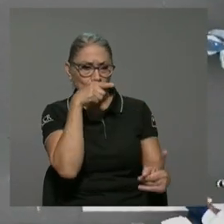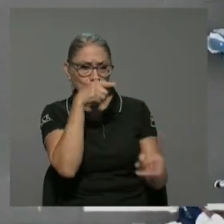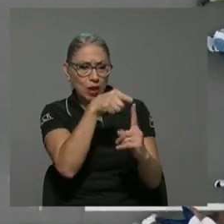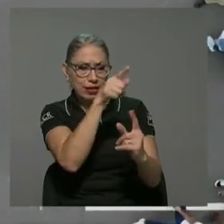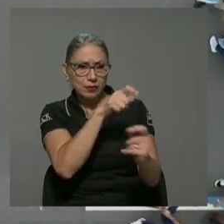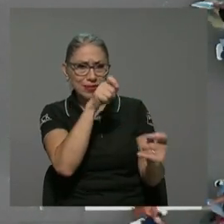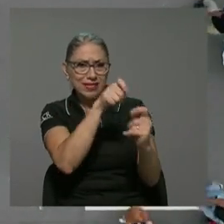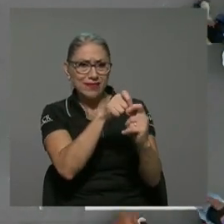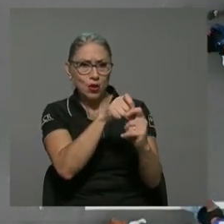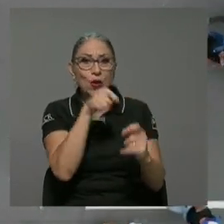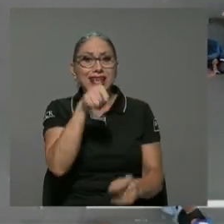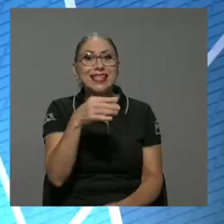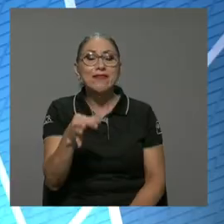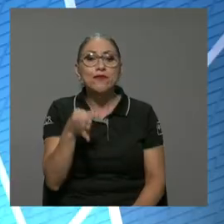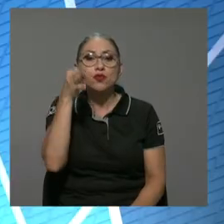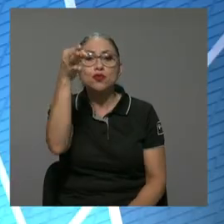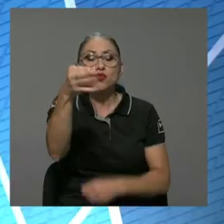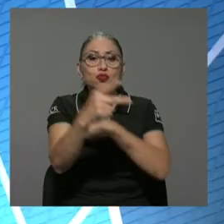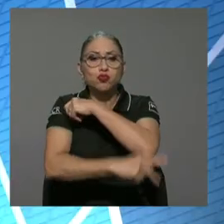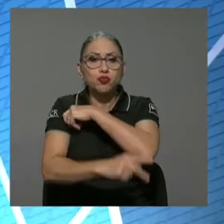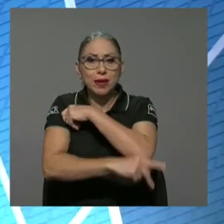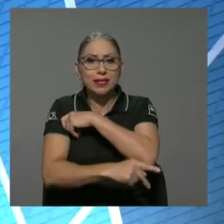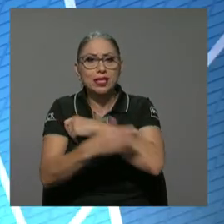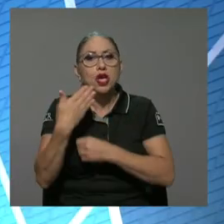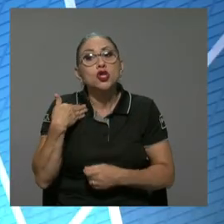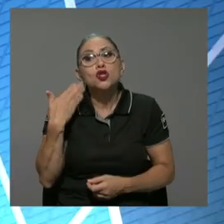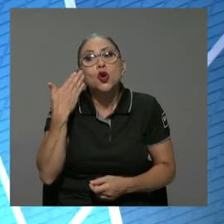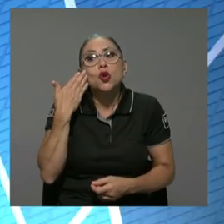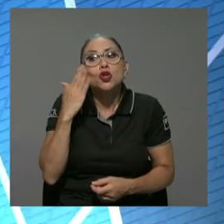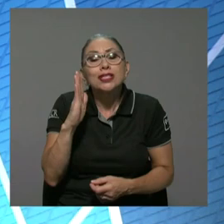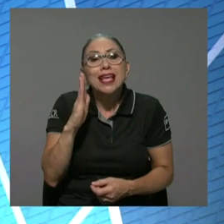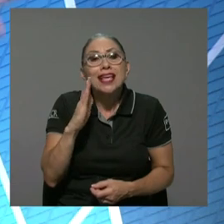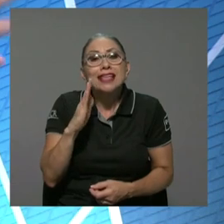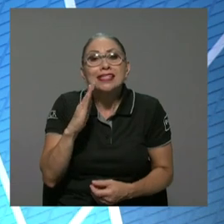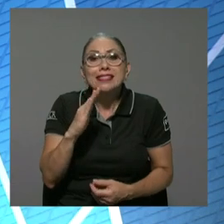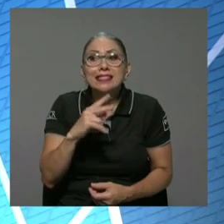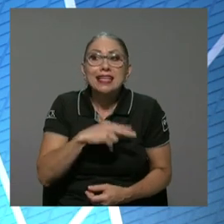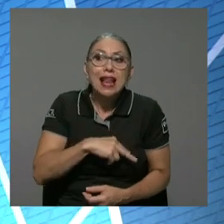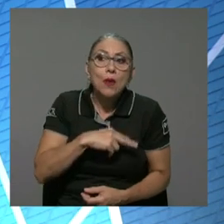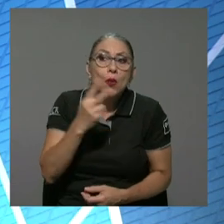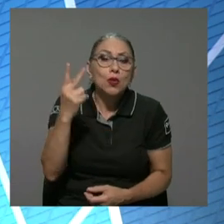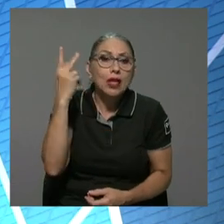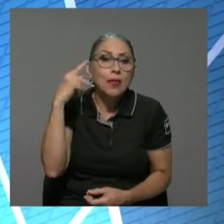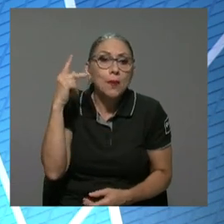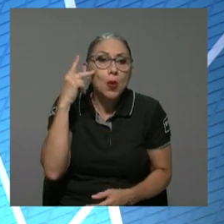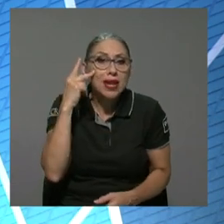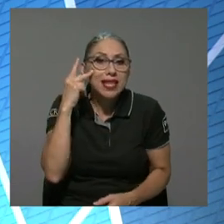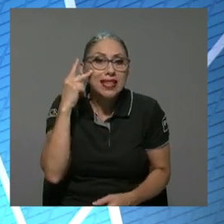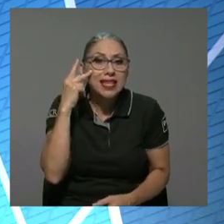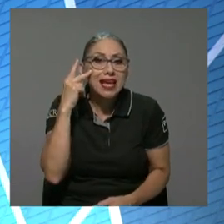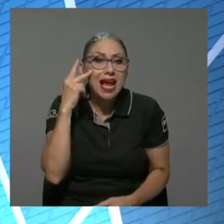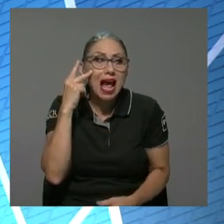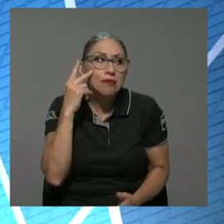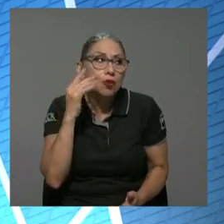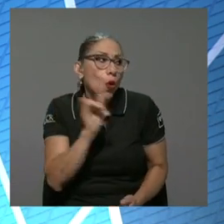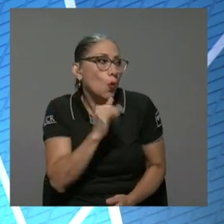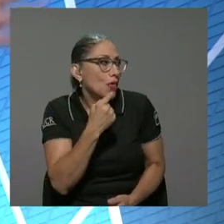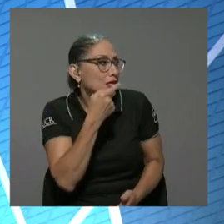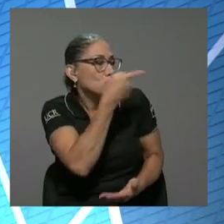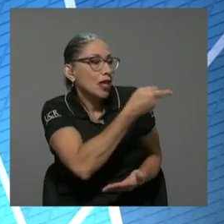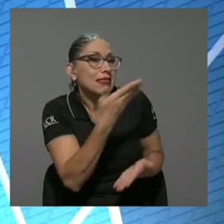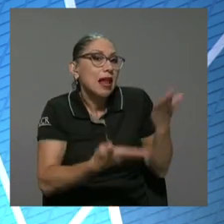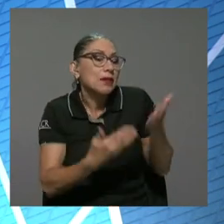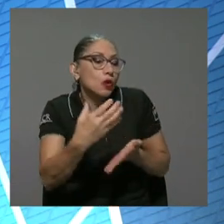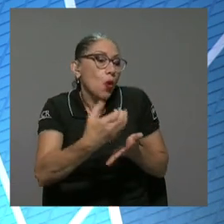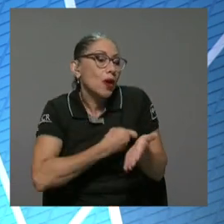es el futuro del país. Y yo no sé si la voluntad política, usted acaba de dar una opción, un impuesto de temporal,